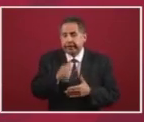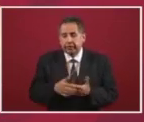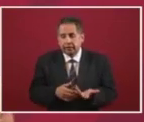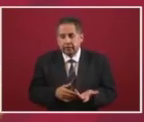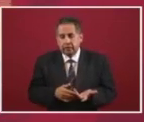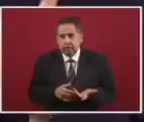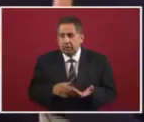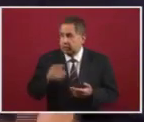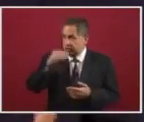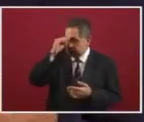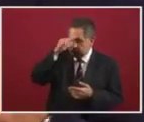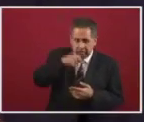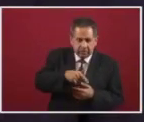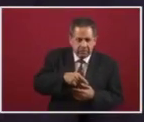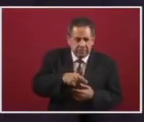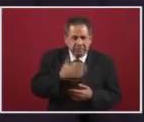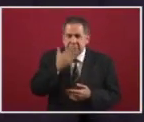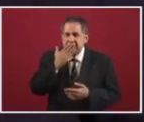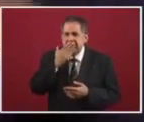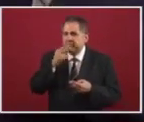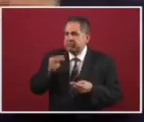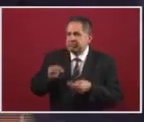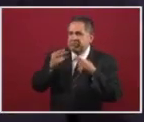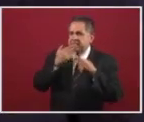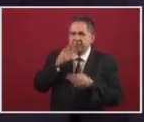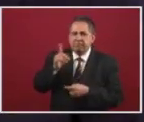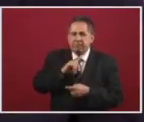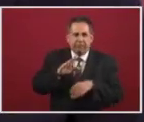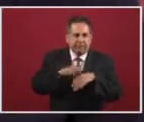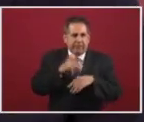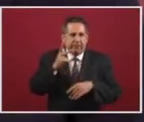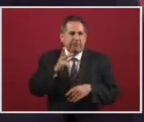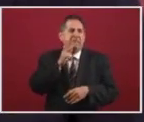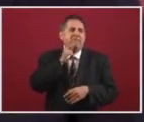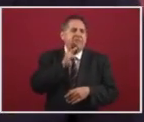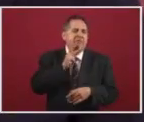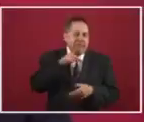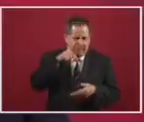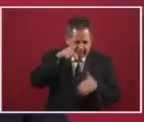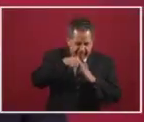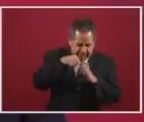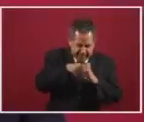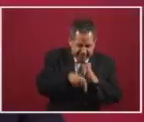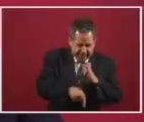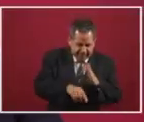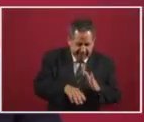porque consideran que no es rentable, porque el precio del petróleo,